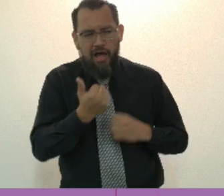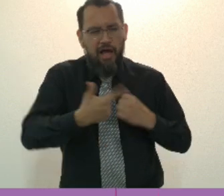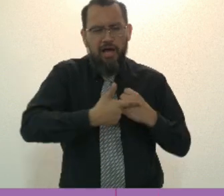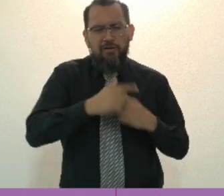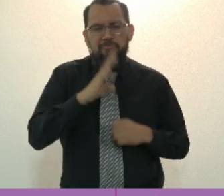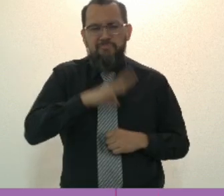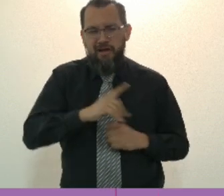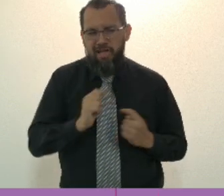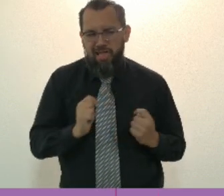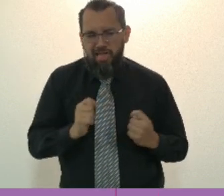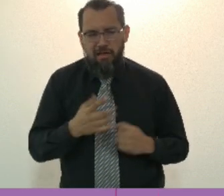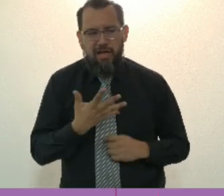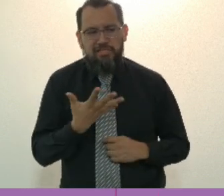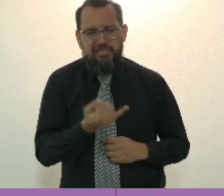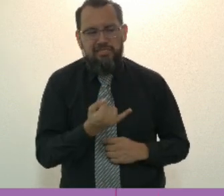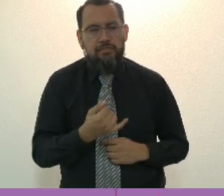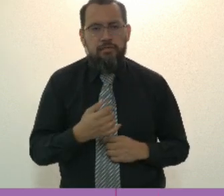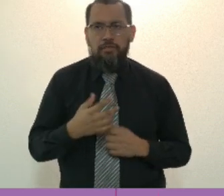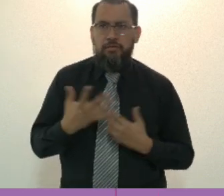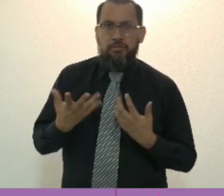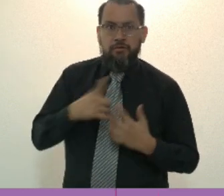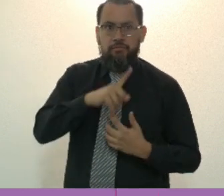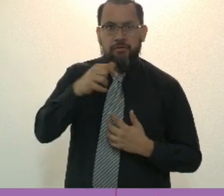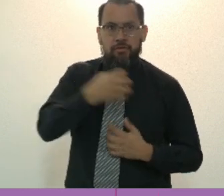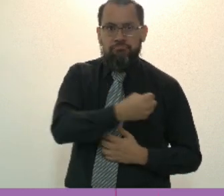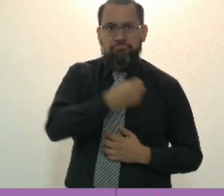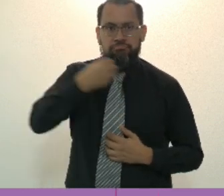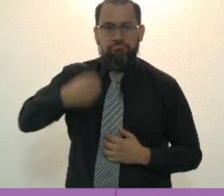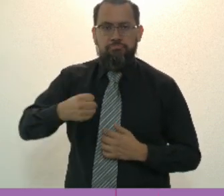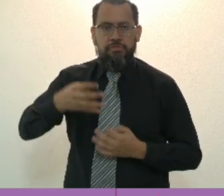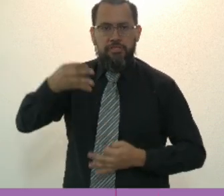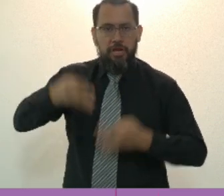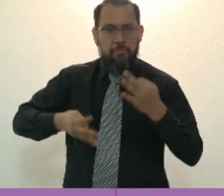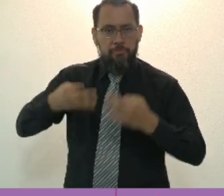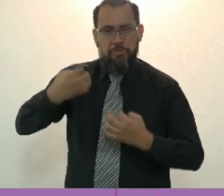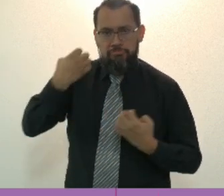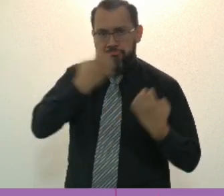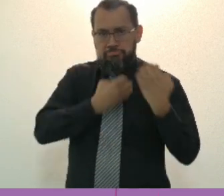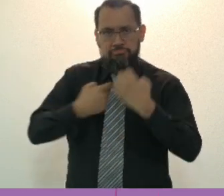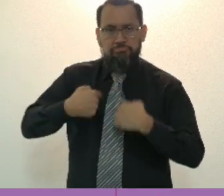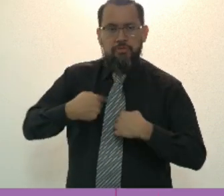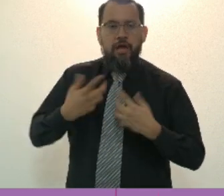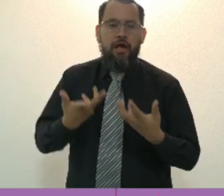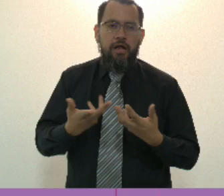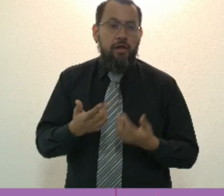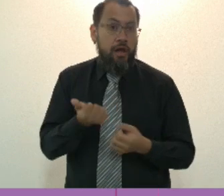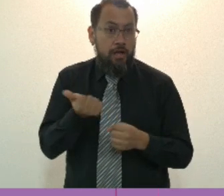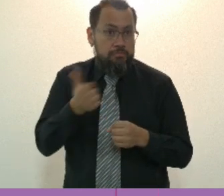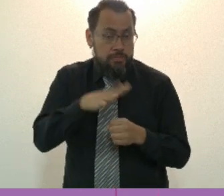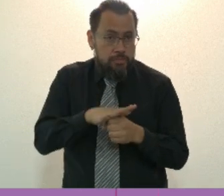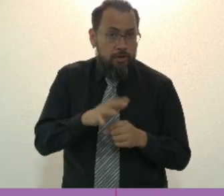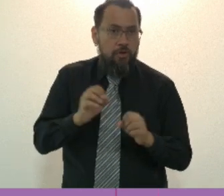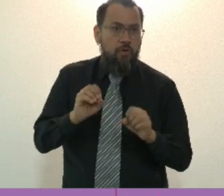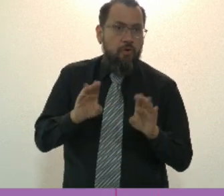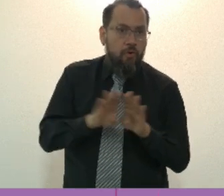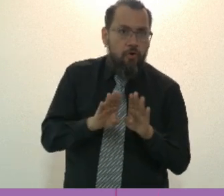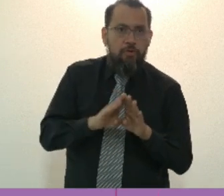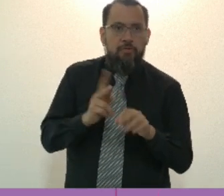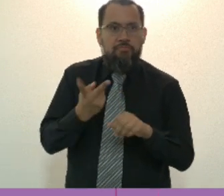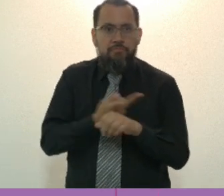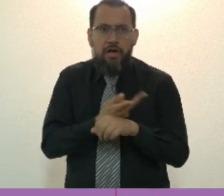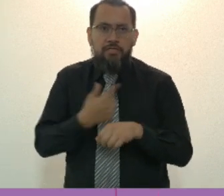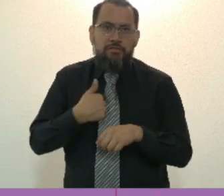dolosa que nos lleve a un tribunal. No solo es la parte administrativa o el resarcimiento del daño